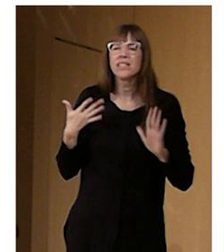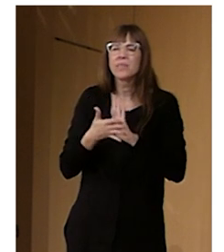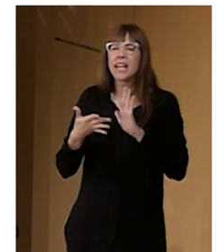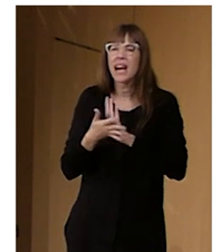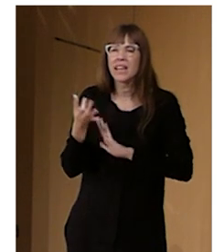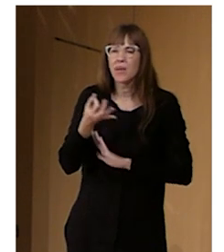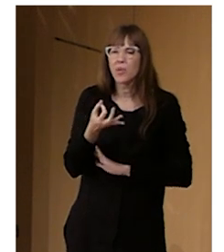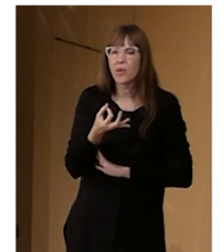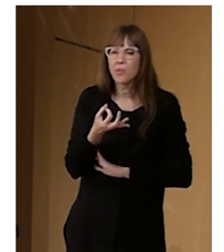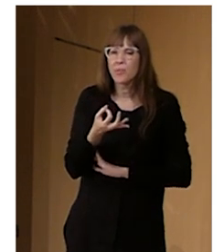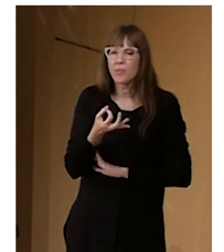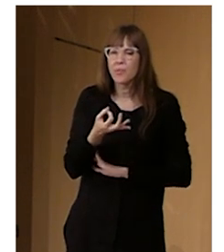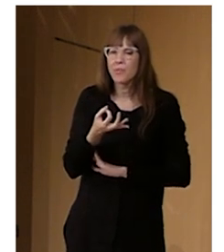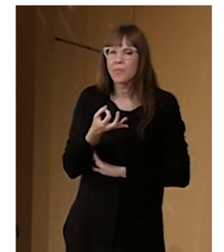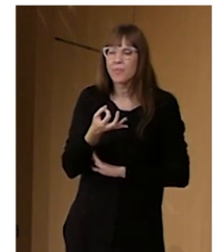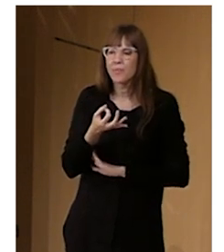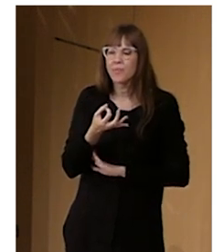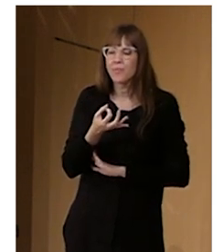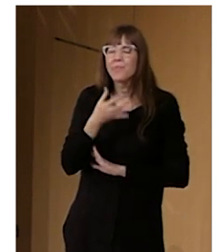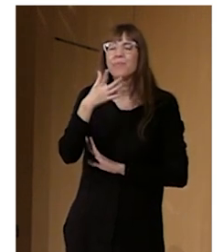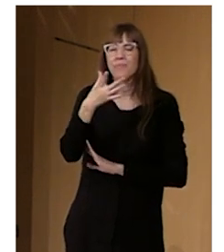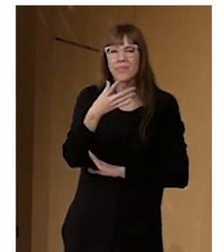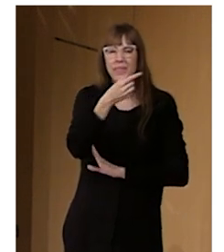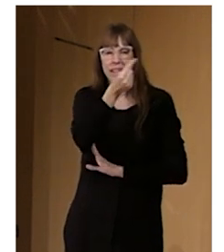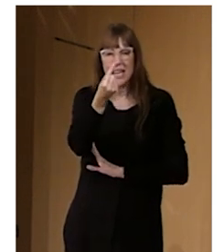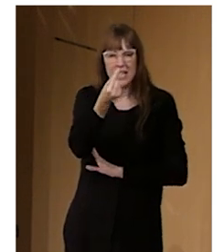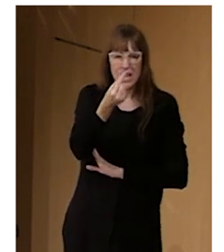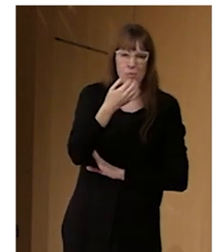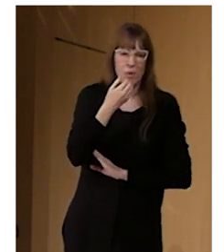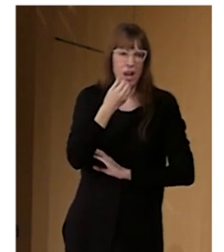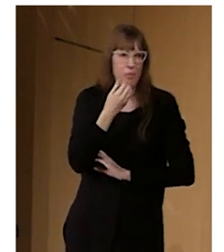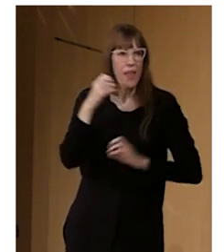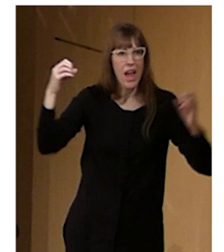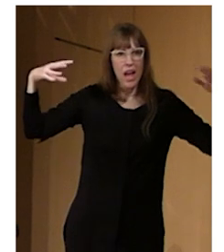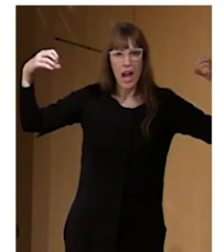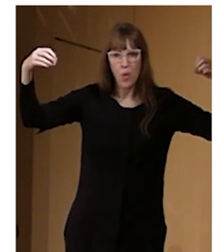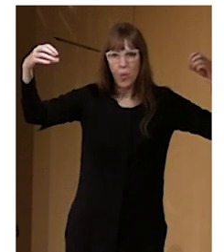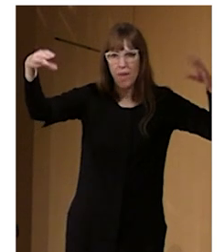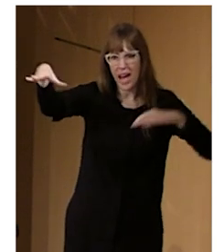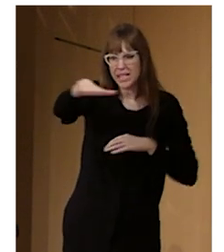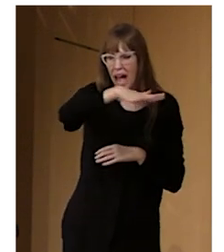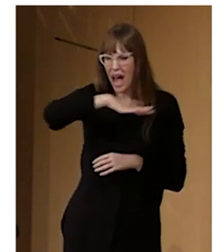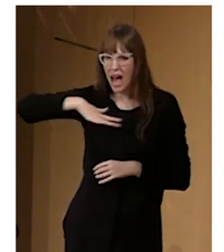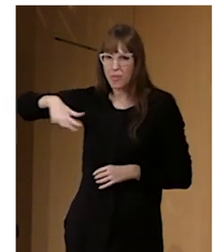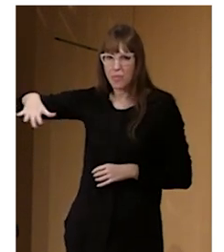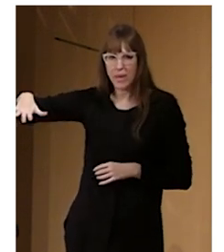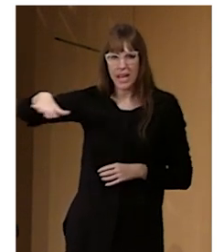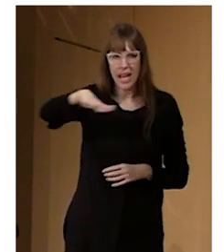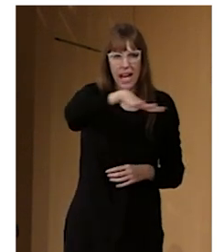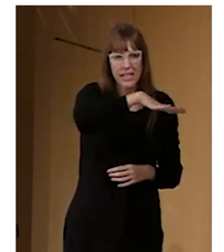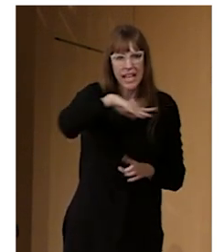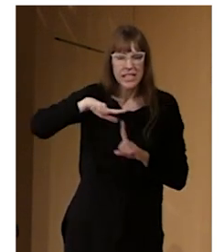cuento eh eh el diseño de luces y el ambiente de la sala se se adecua para cada caso